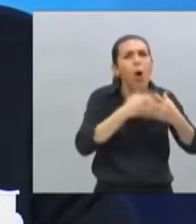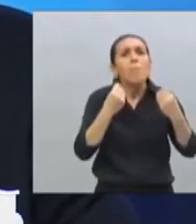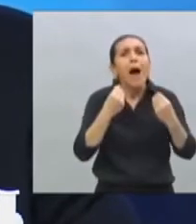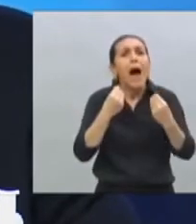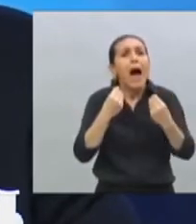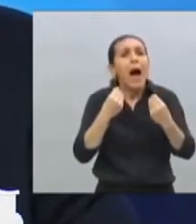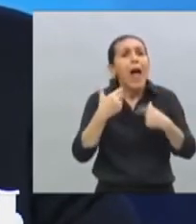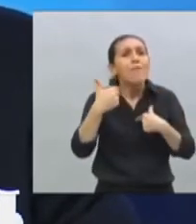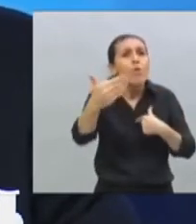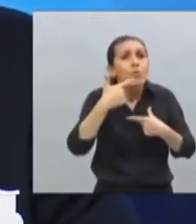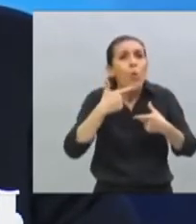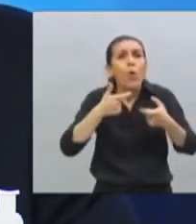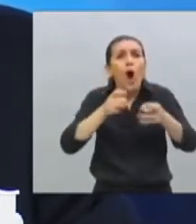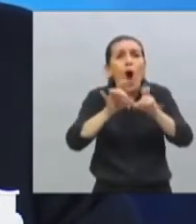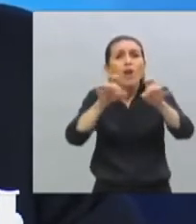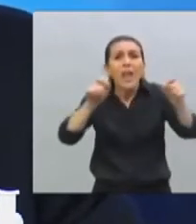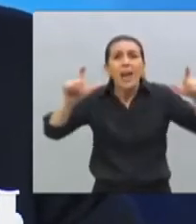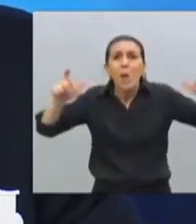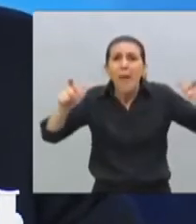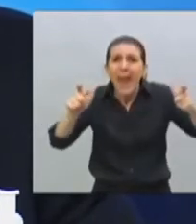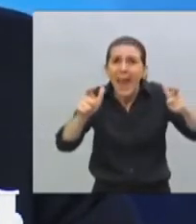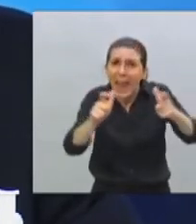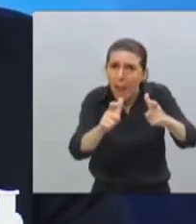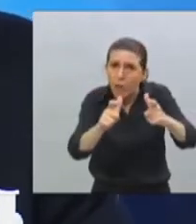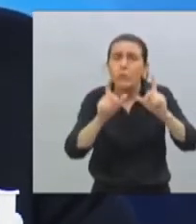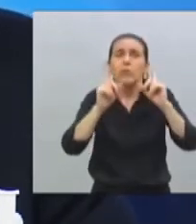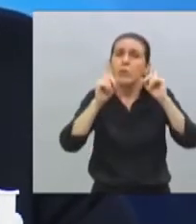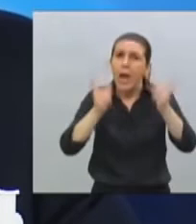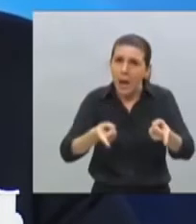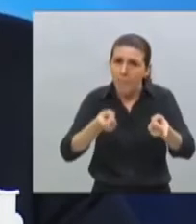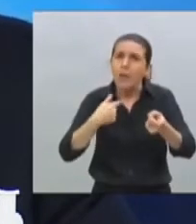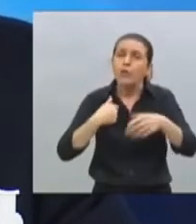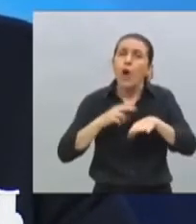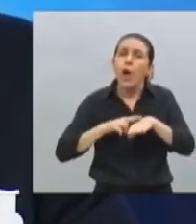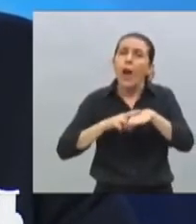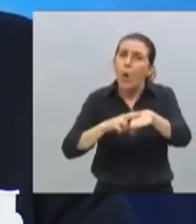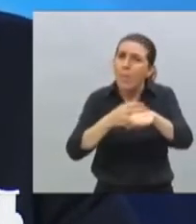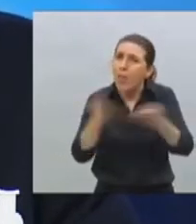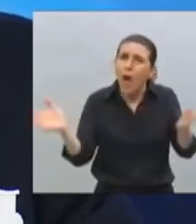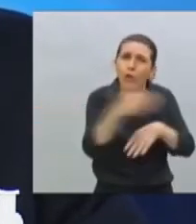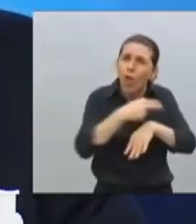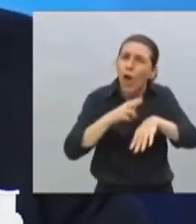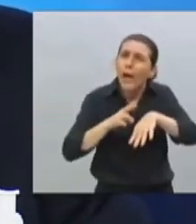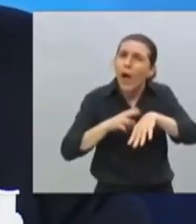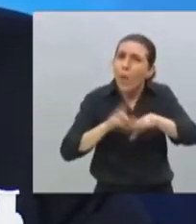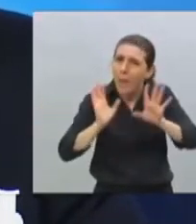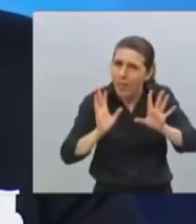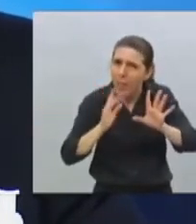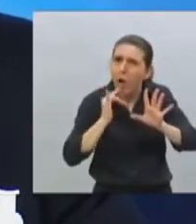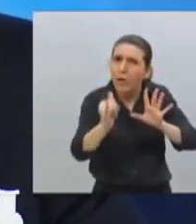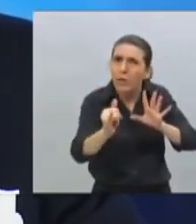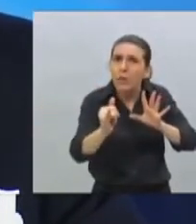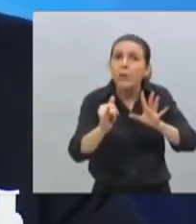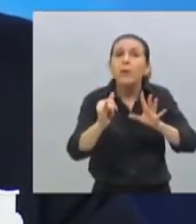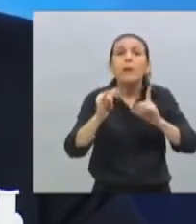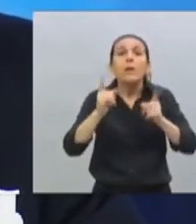uh-huh. entre los estados provinciales. Exacto. A veces la cuestión política, a veces no pesa, digamos, directamente la cuestión política entre un estado y